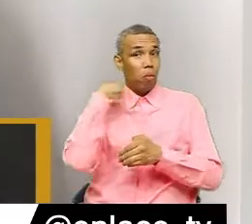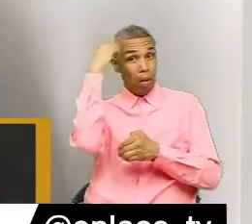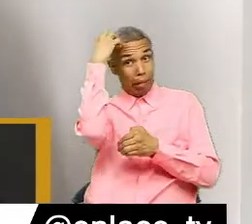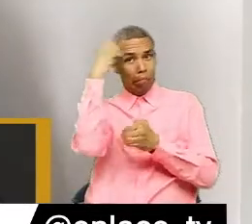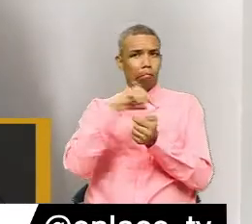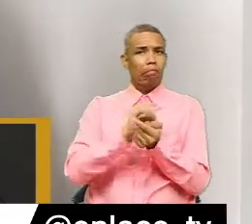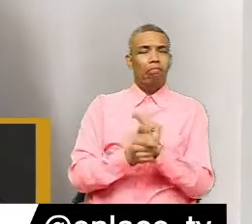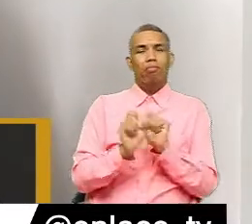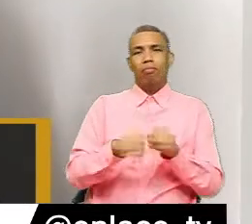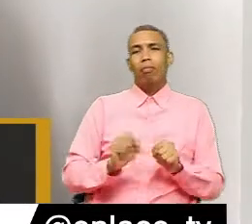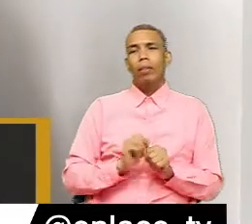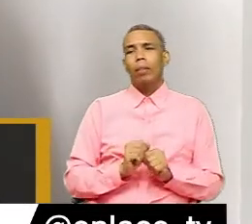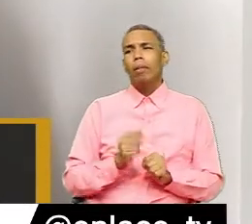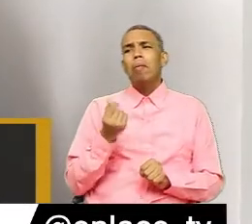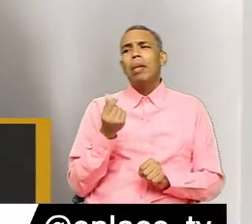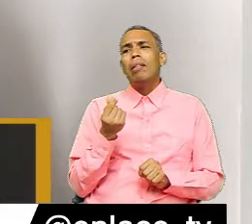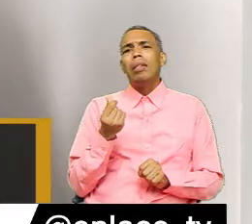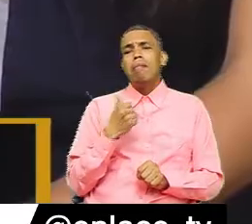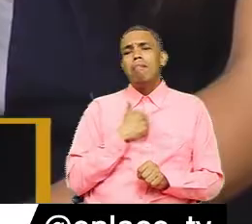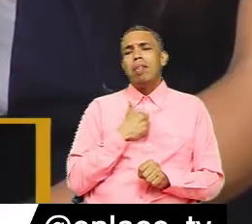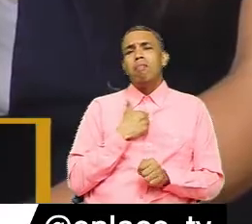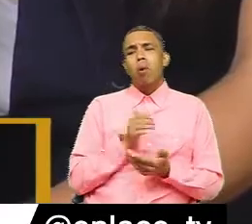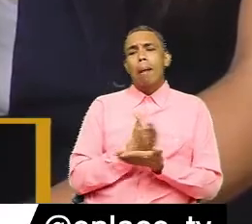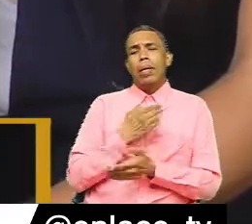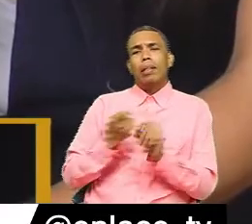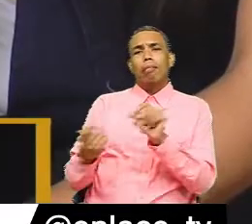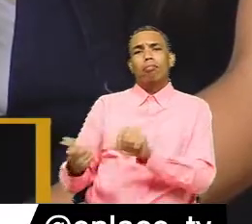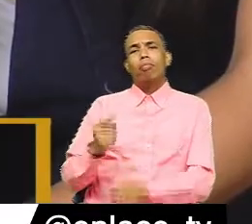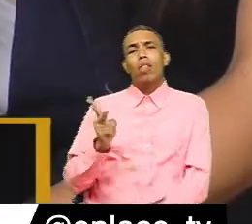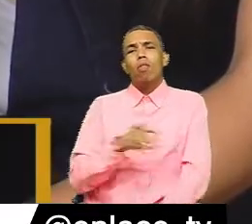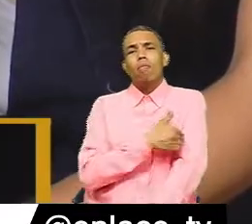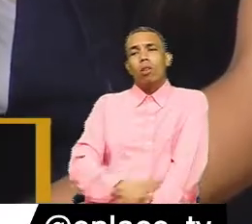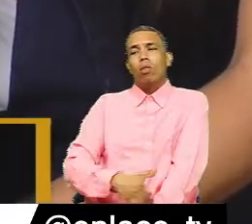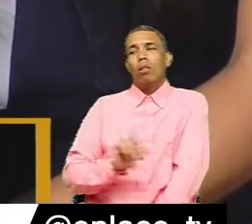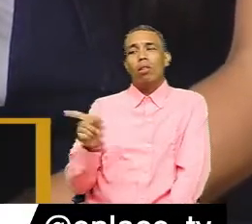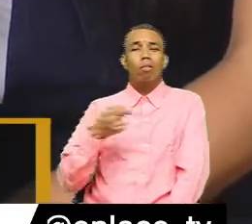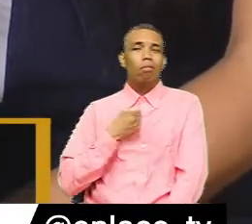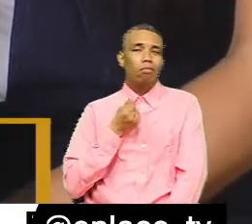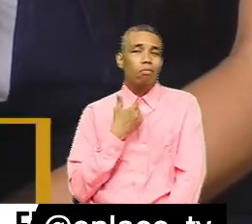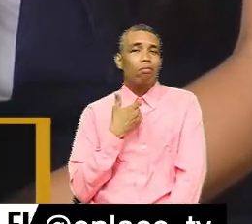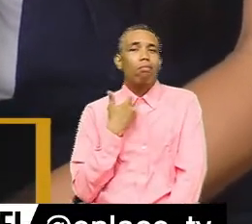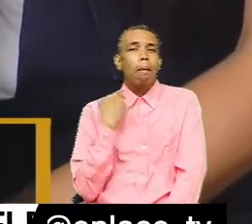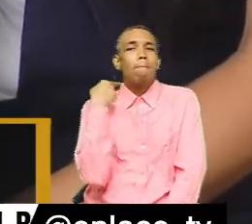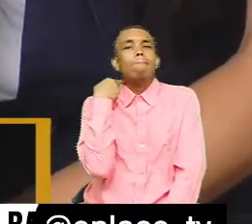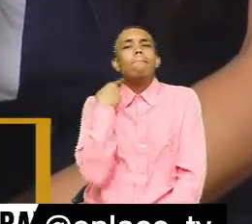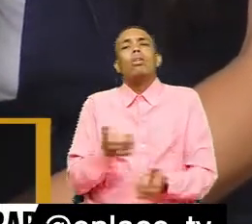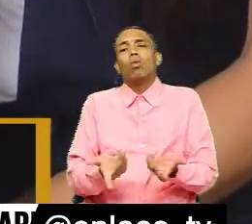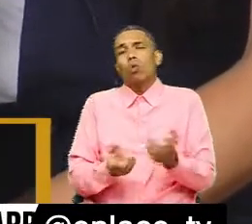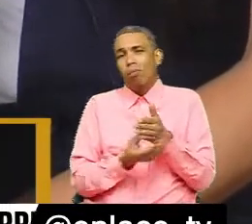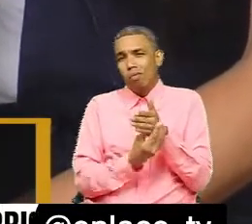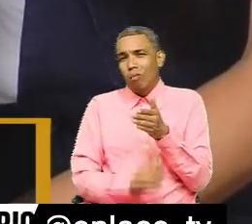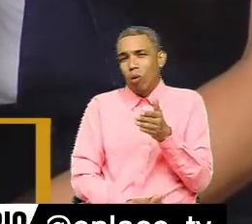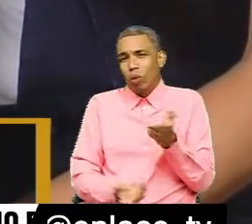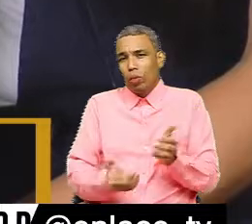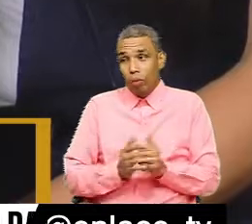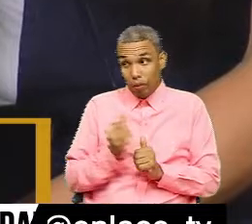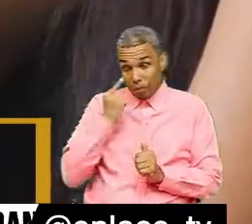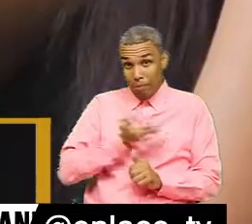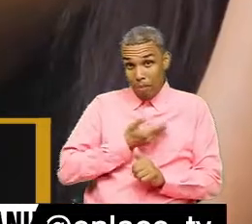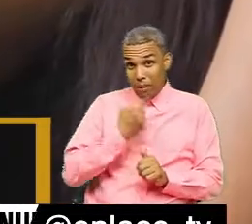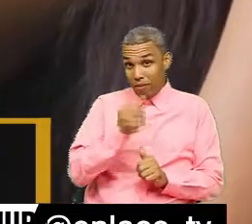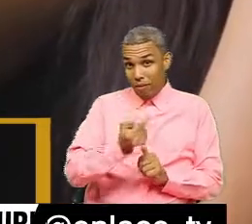yo como madre soy la más interesada en que mi hijo tenga una mejor calidad de vida.